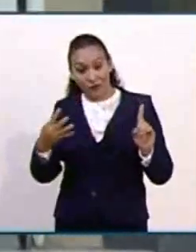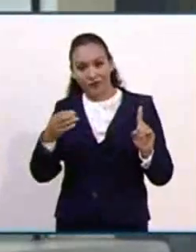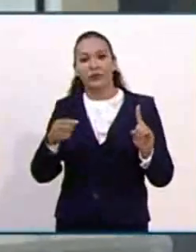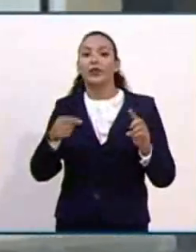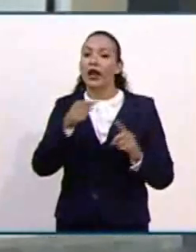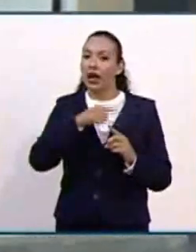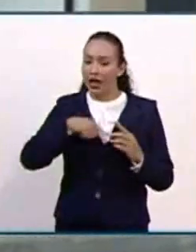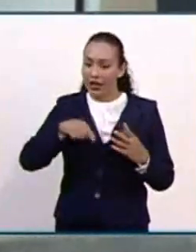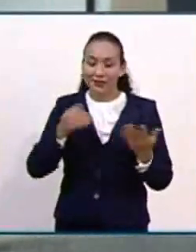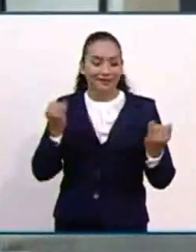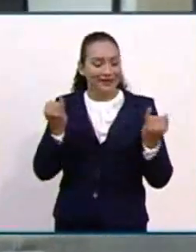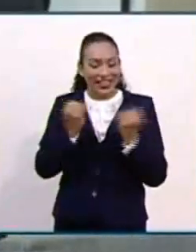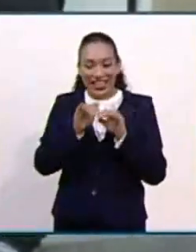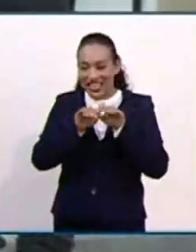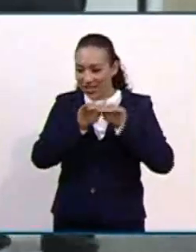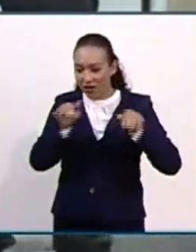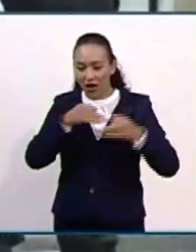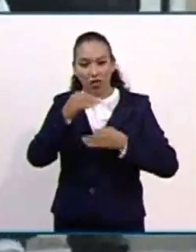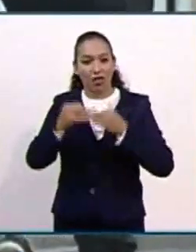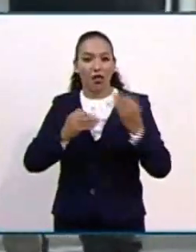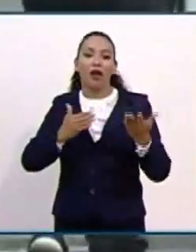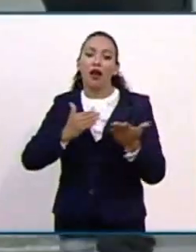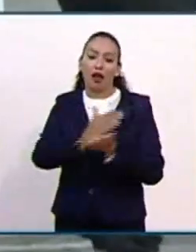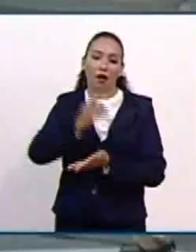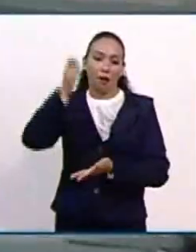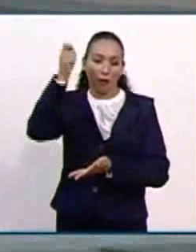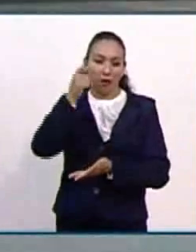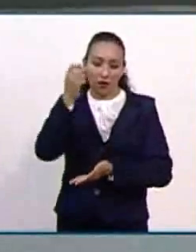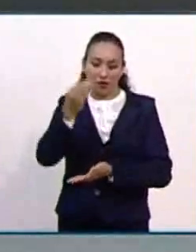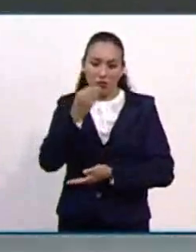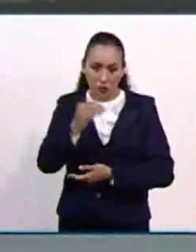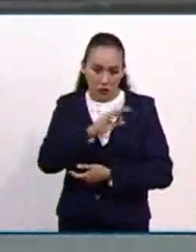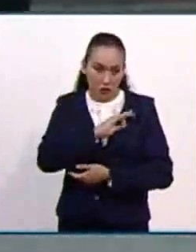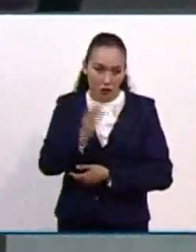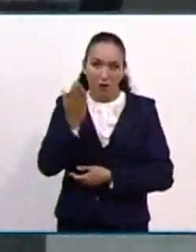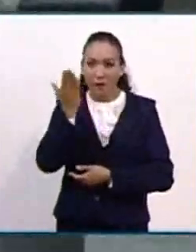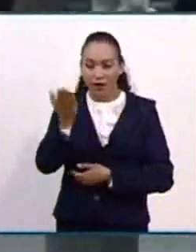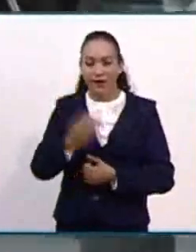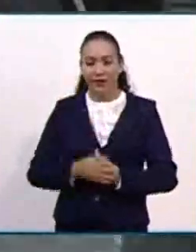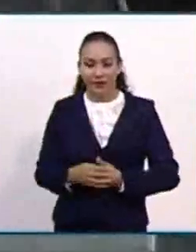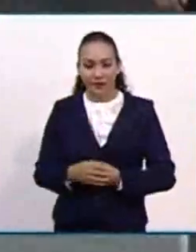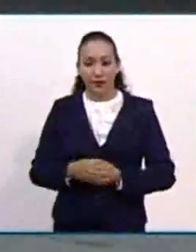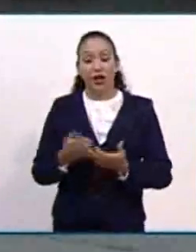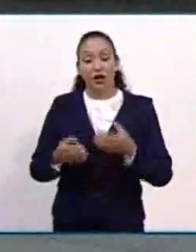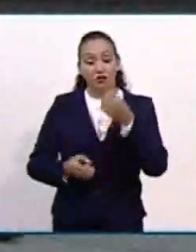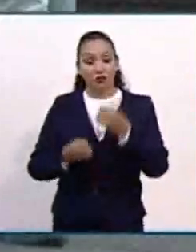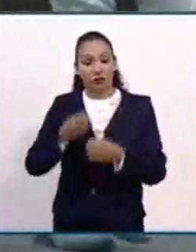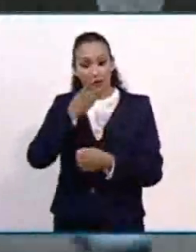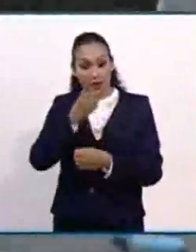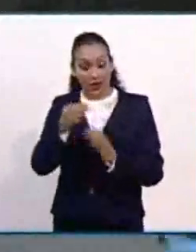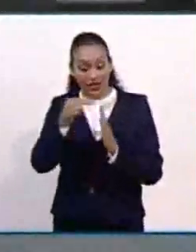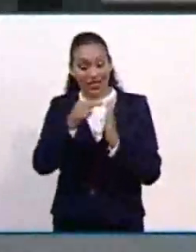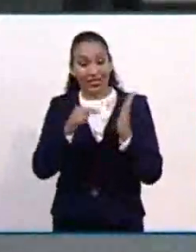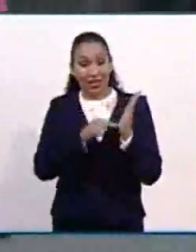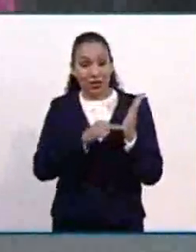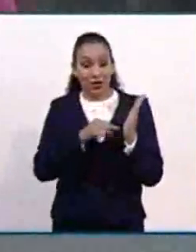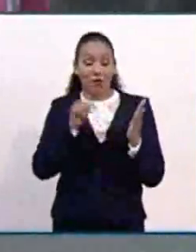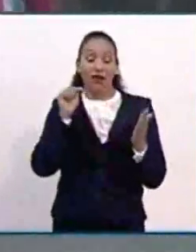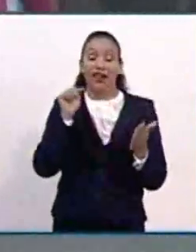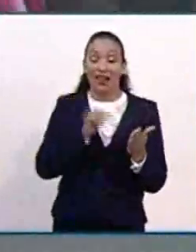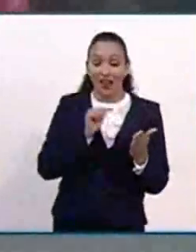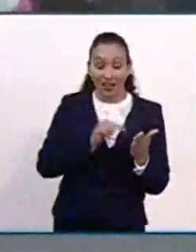en condiciones de igualdad a este mecanismo de compensación. La Sala precisó que la norma no asume a partir